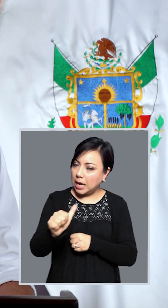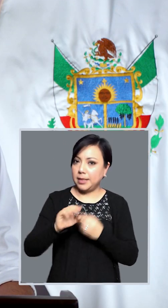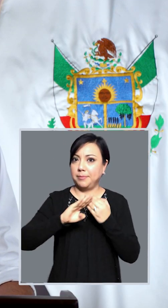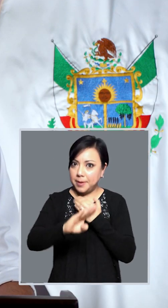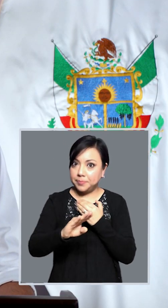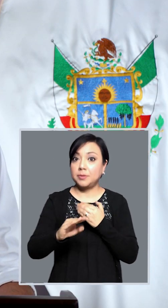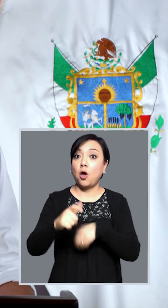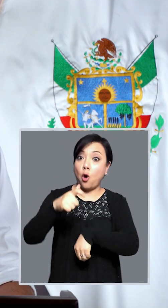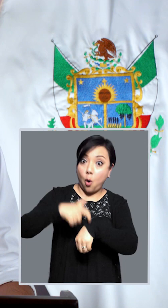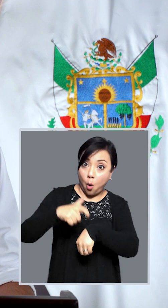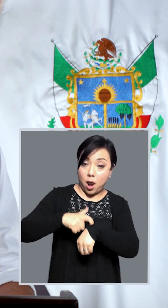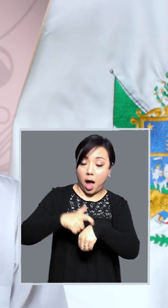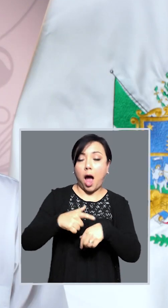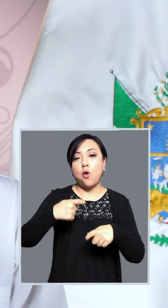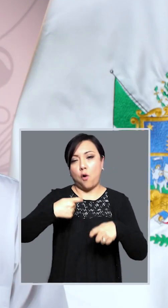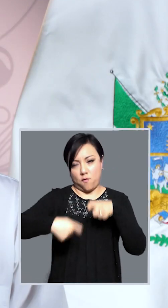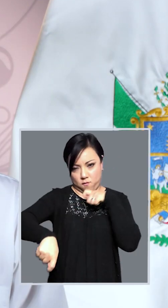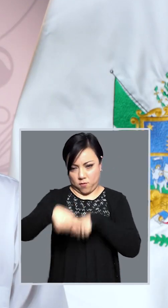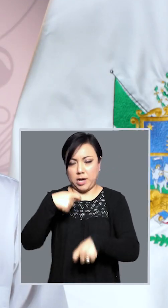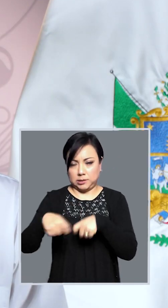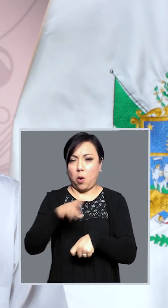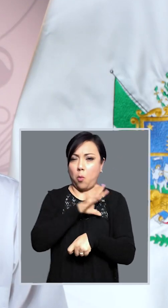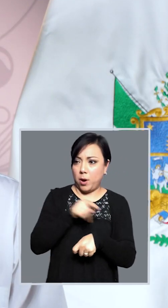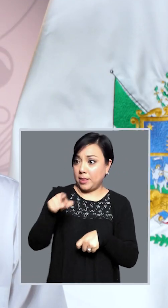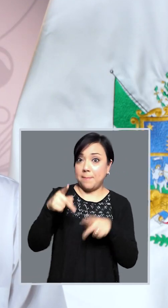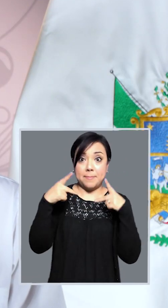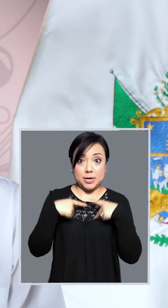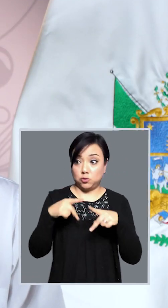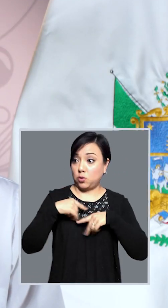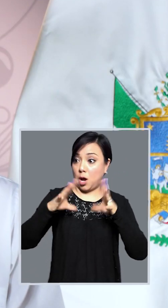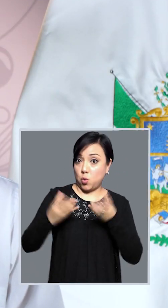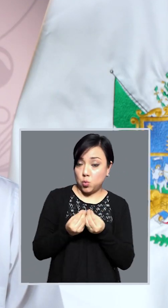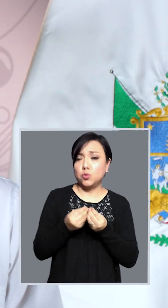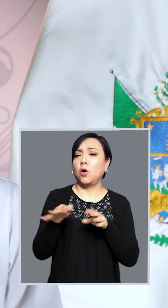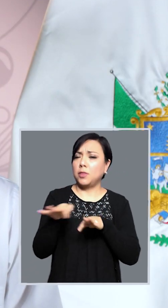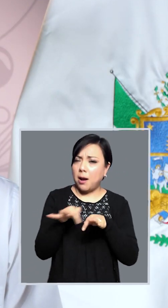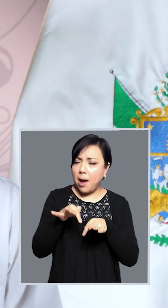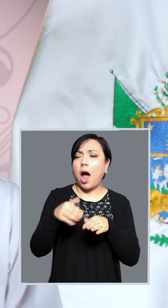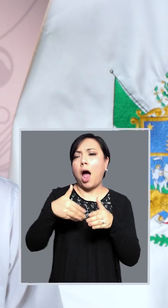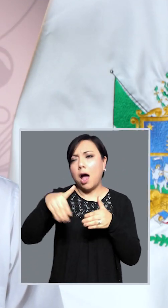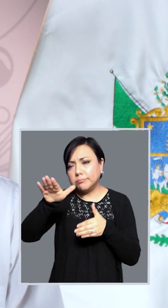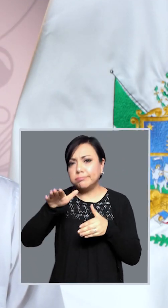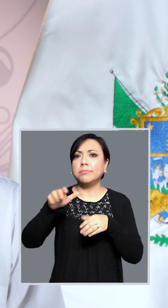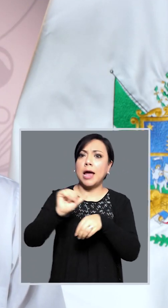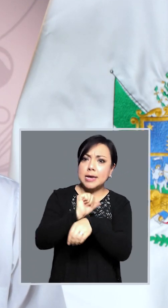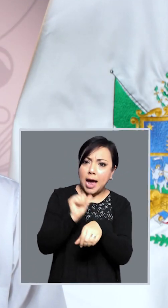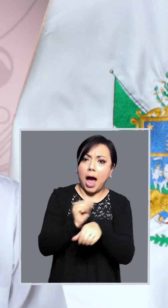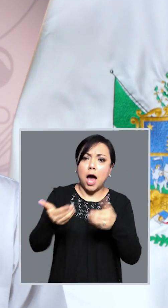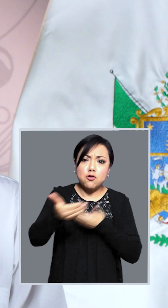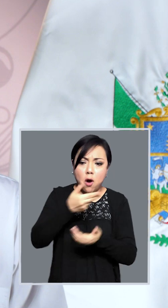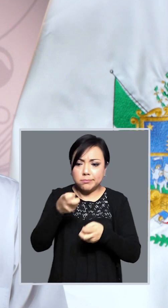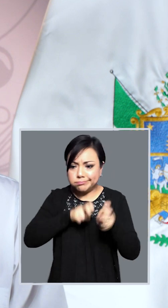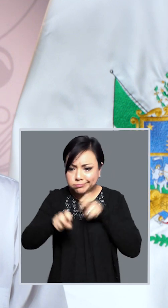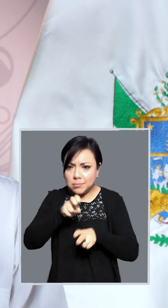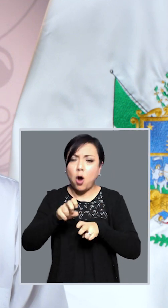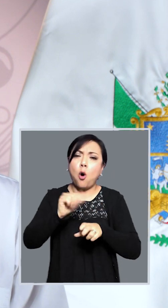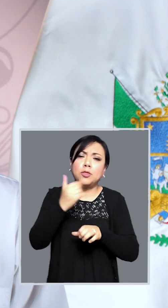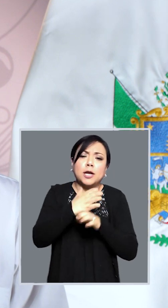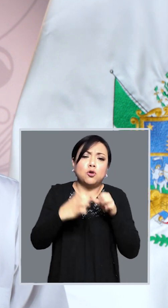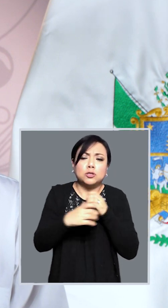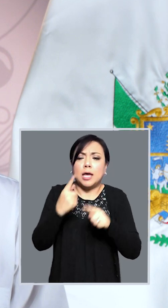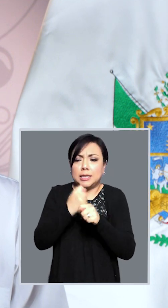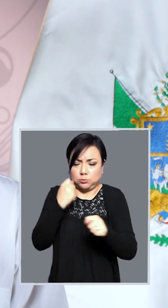zonas de descanso y espera promueve horarios flexibles de ser posible ofrece a sus colaboradores incentivos para que